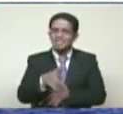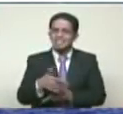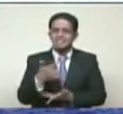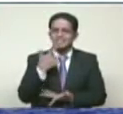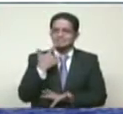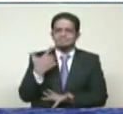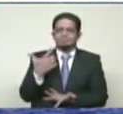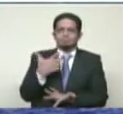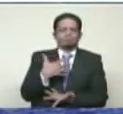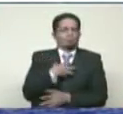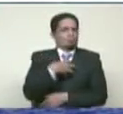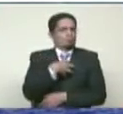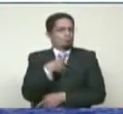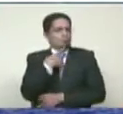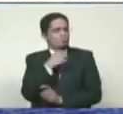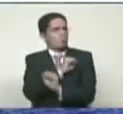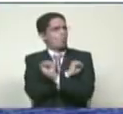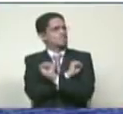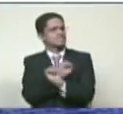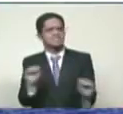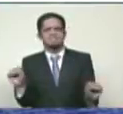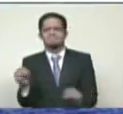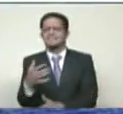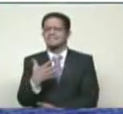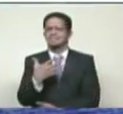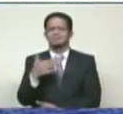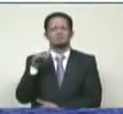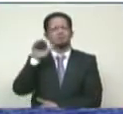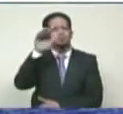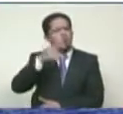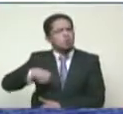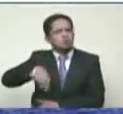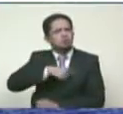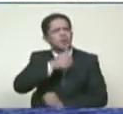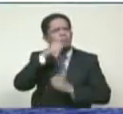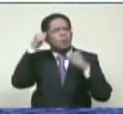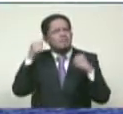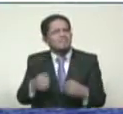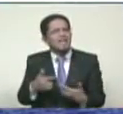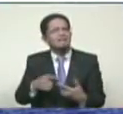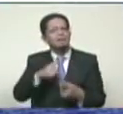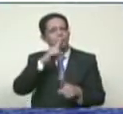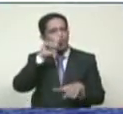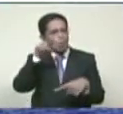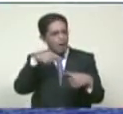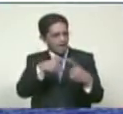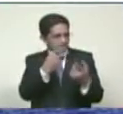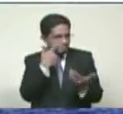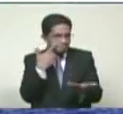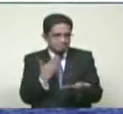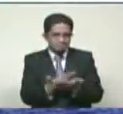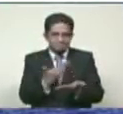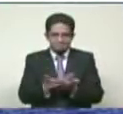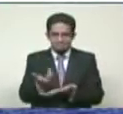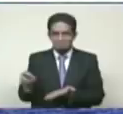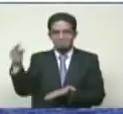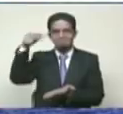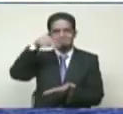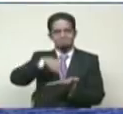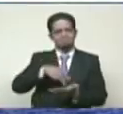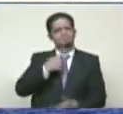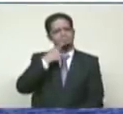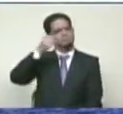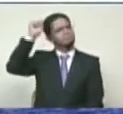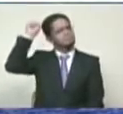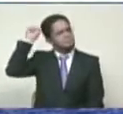puede, no, no vamos a aguantar. Y un año después estamos aquí de pie diciendo, sí